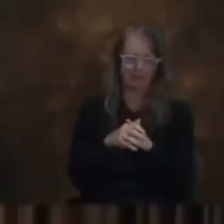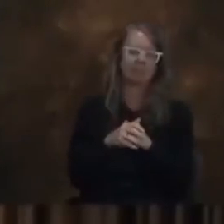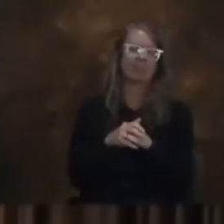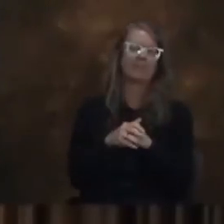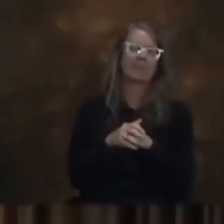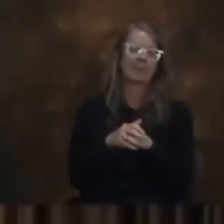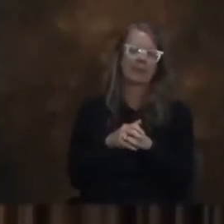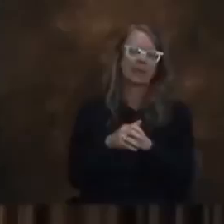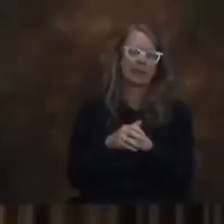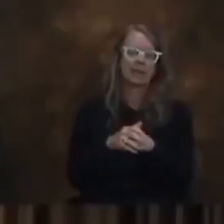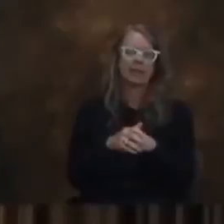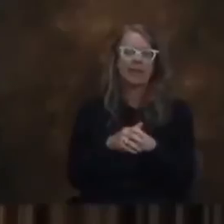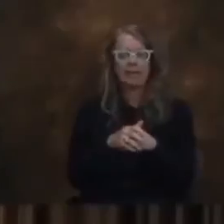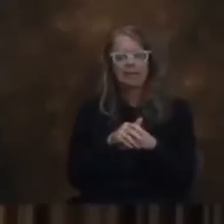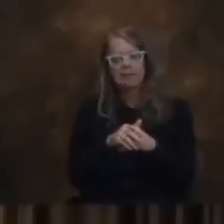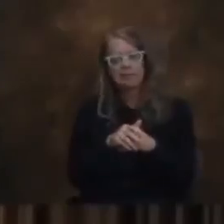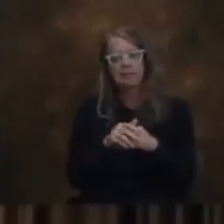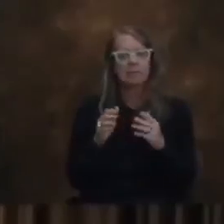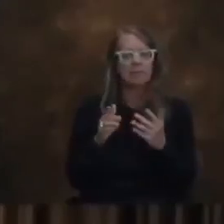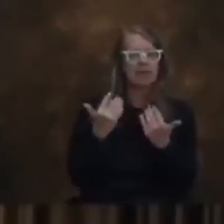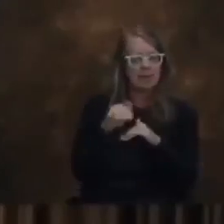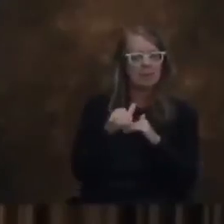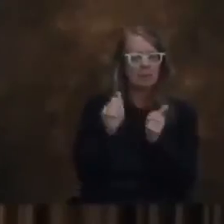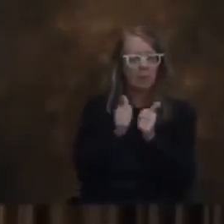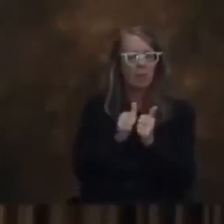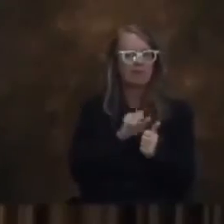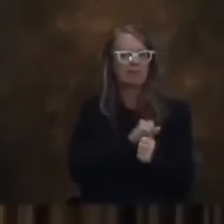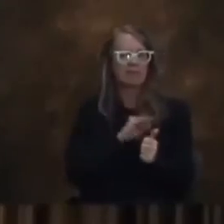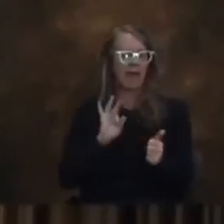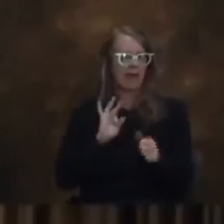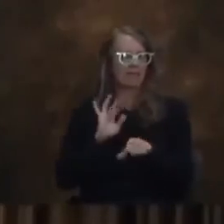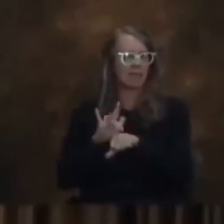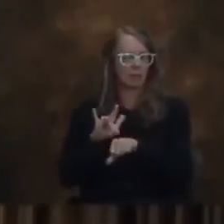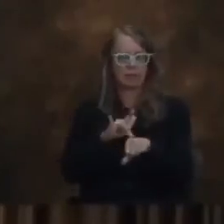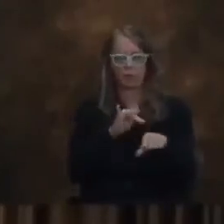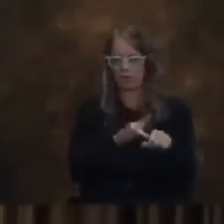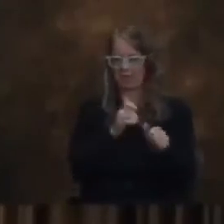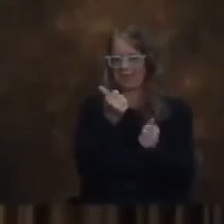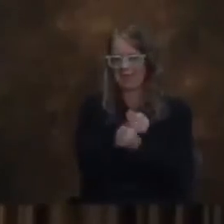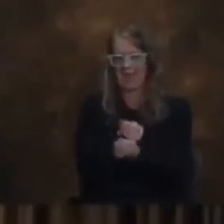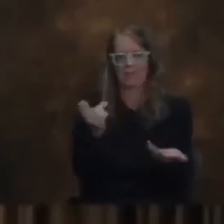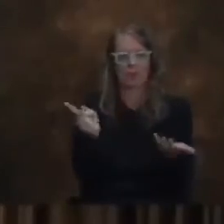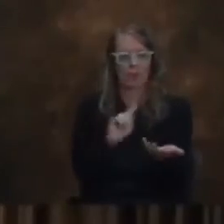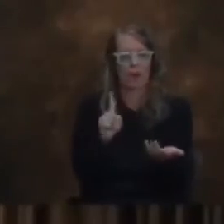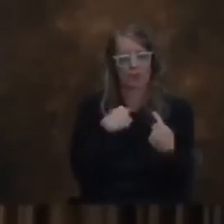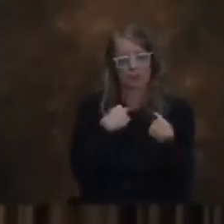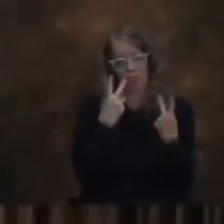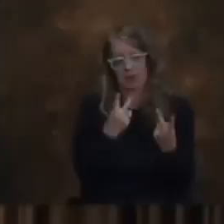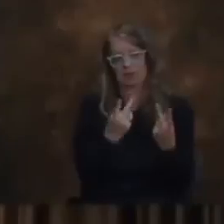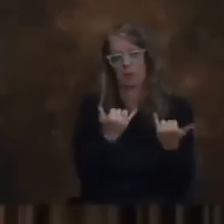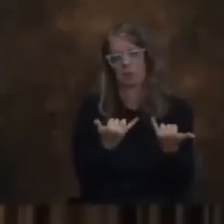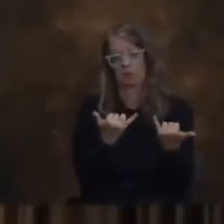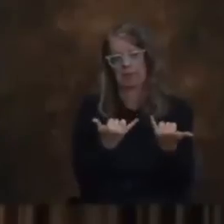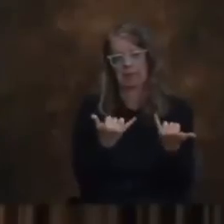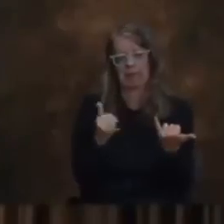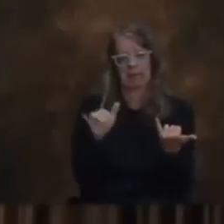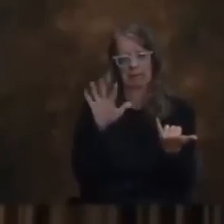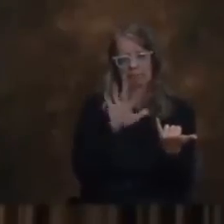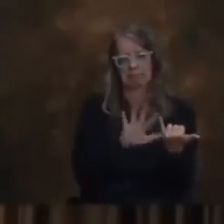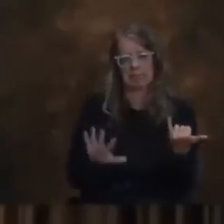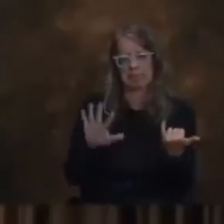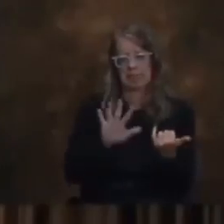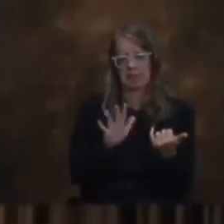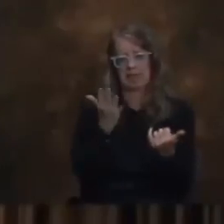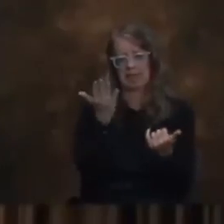problemas este espacio físico al igual que problemas de números de integrantes del personal tenemos